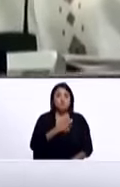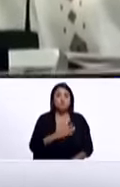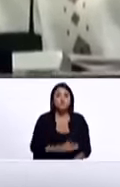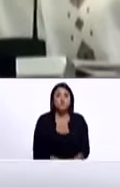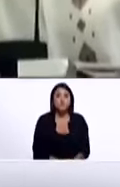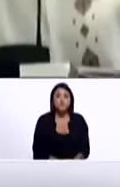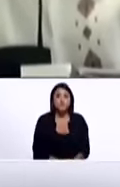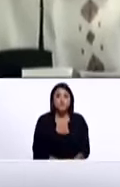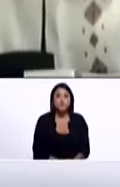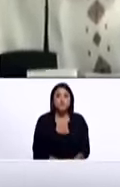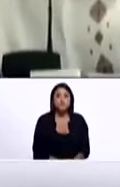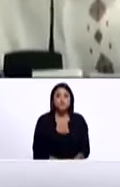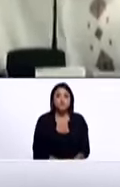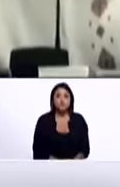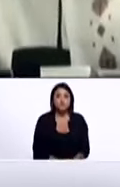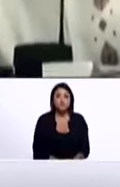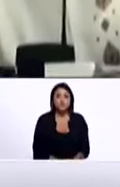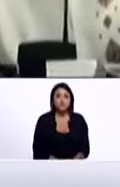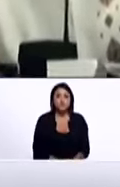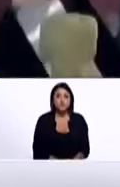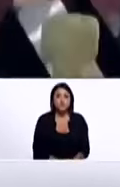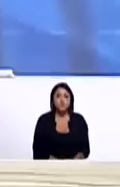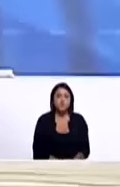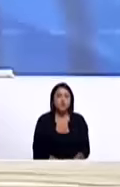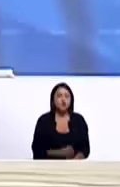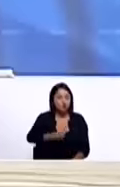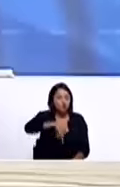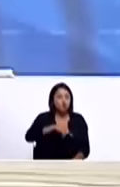Nosotros hemos dado pasos